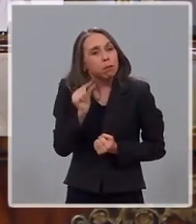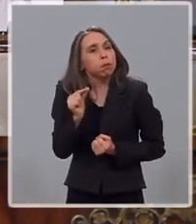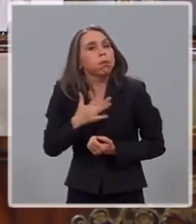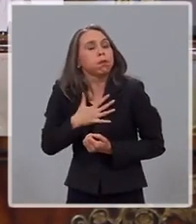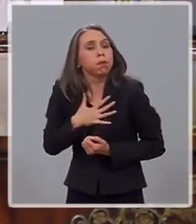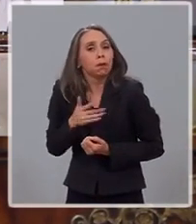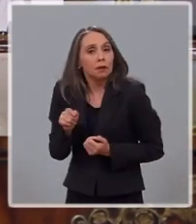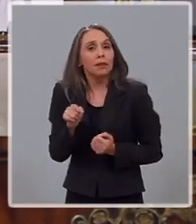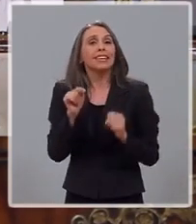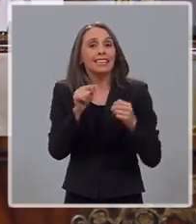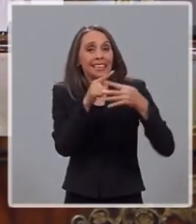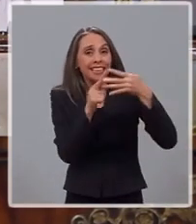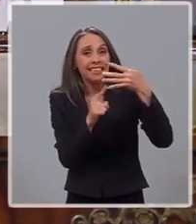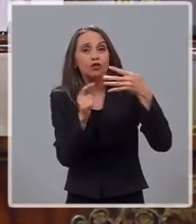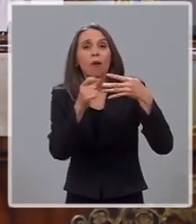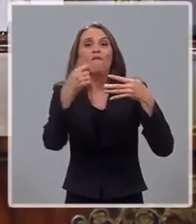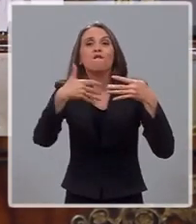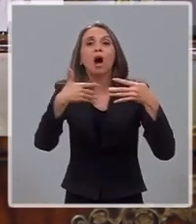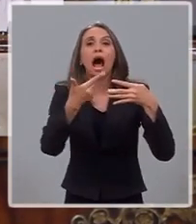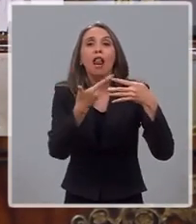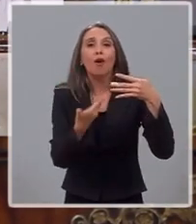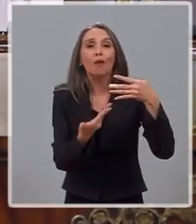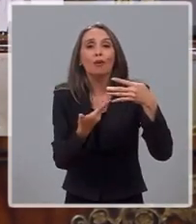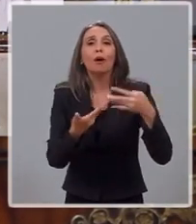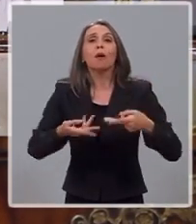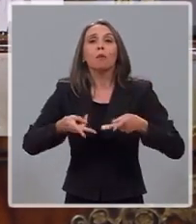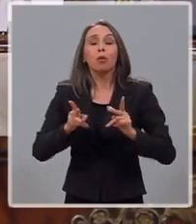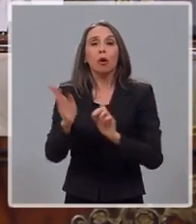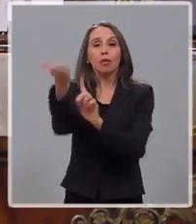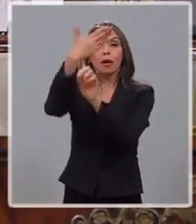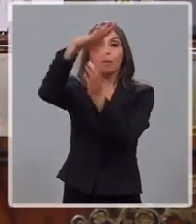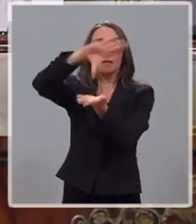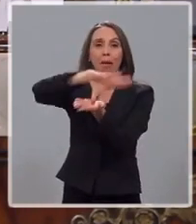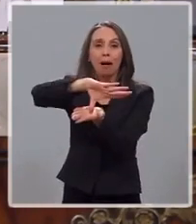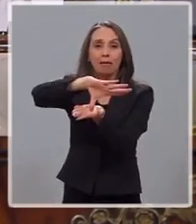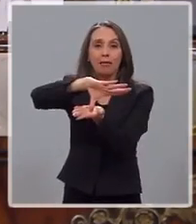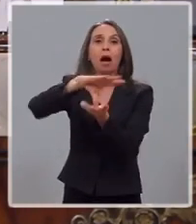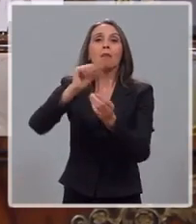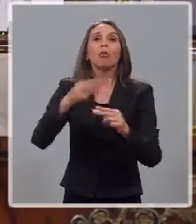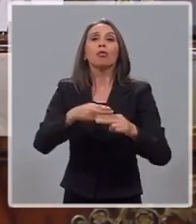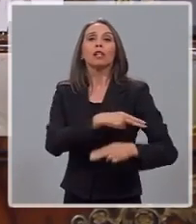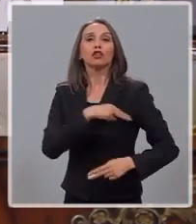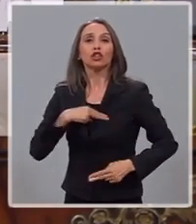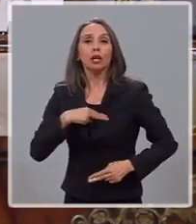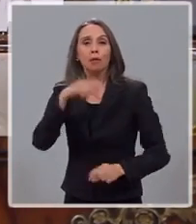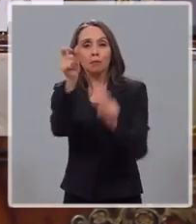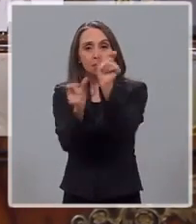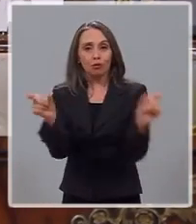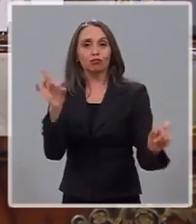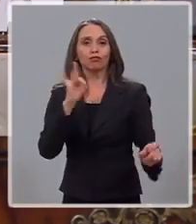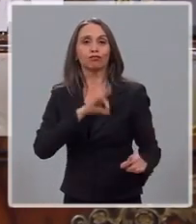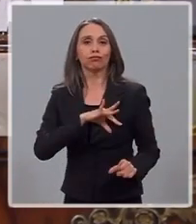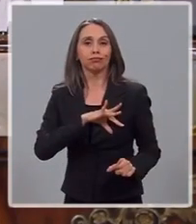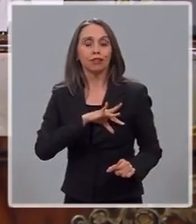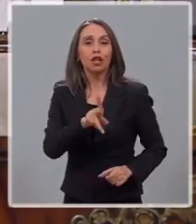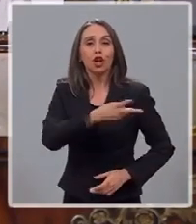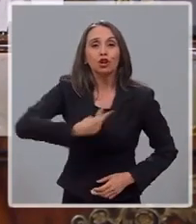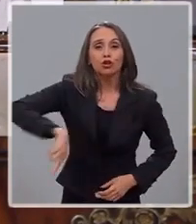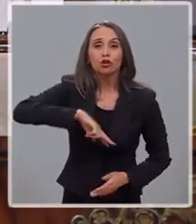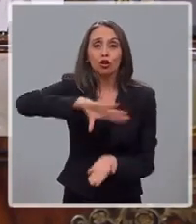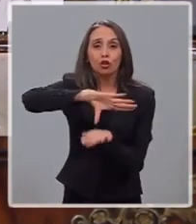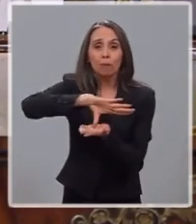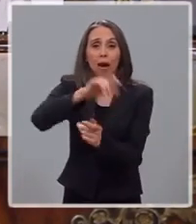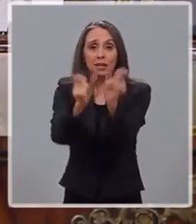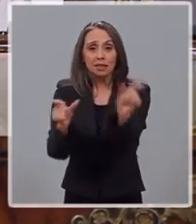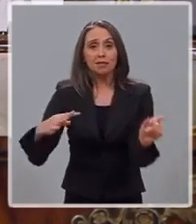estos son los valores que nos permiten tener una patria y que nos permiten llamarnos compatriotas somos un país y